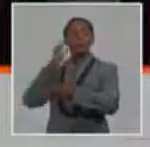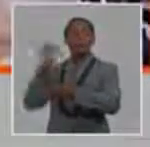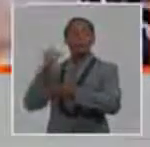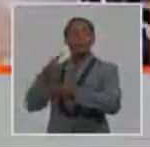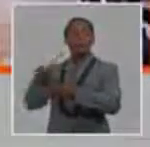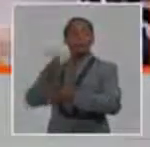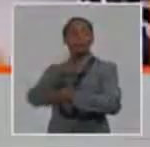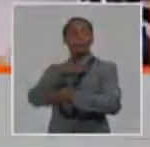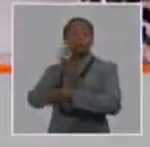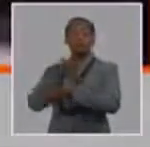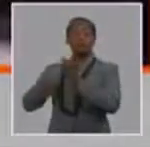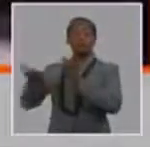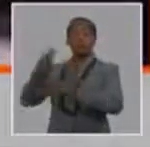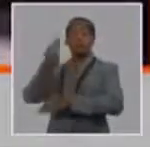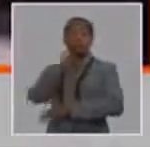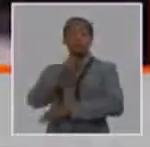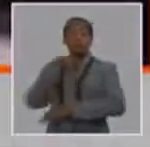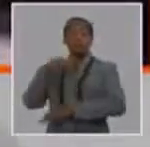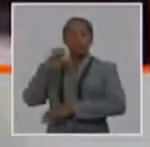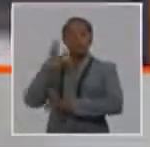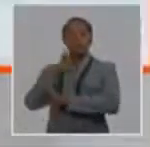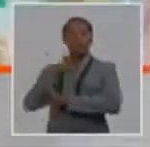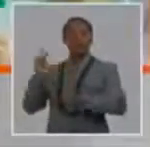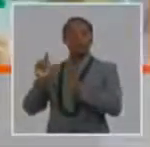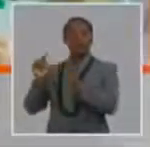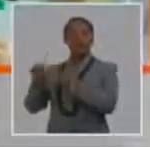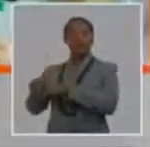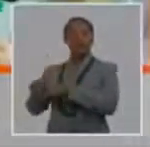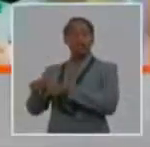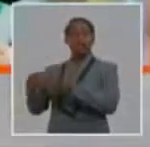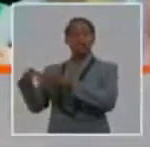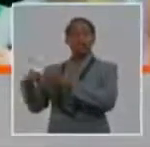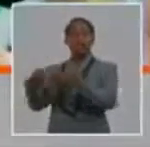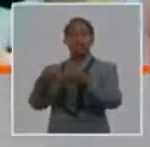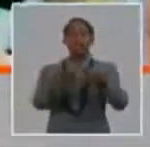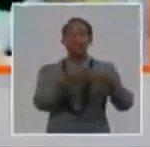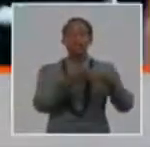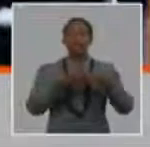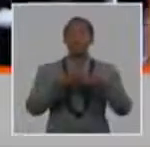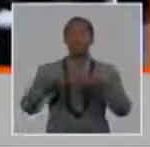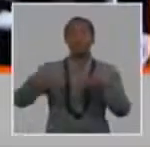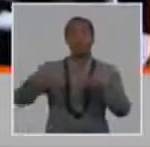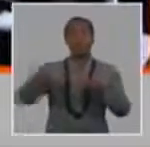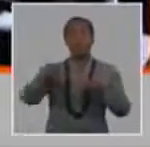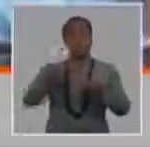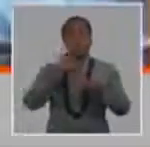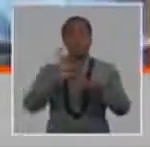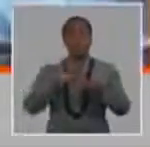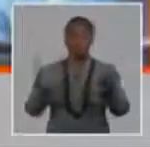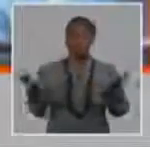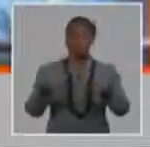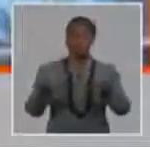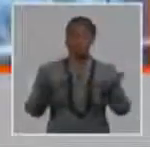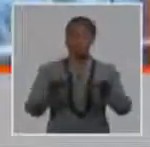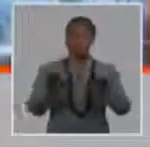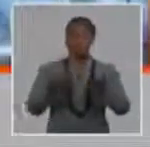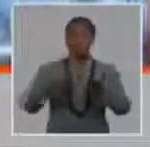son doctores en ciencia. Y de todos esos ingresos que tiene el centro,